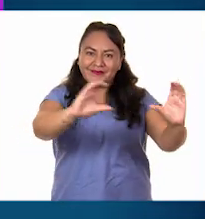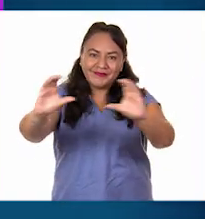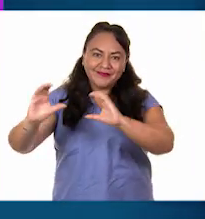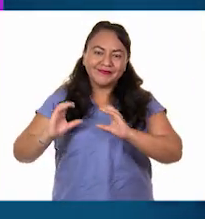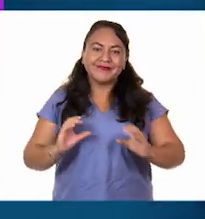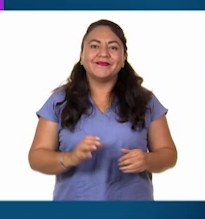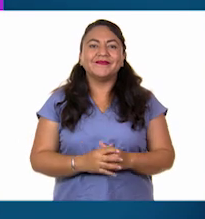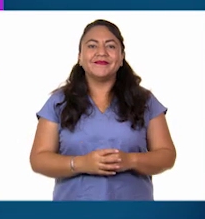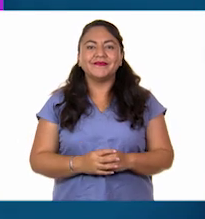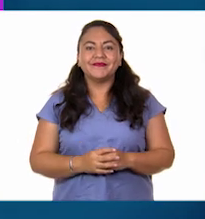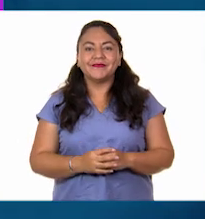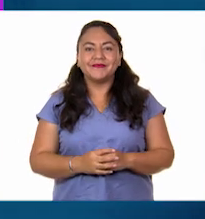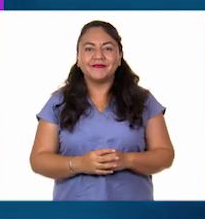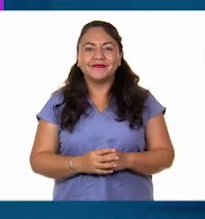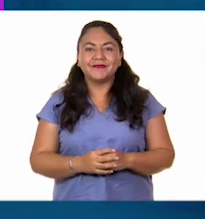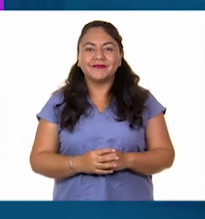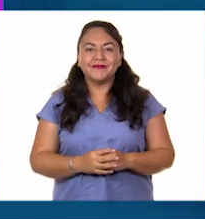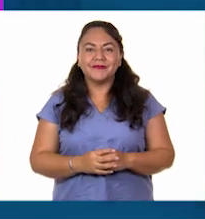unos a los otros.